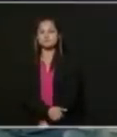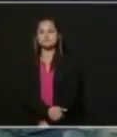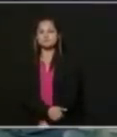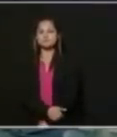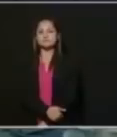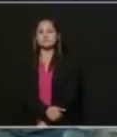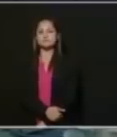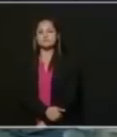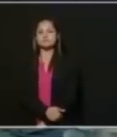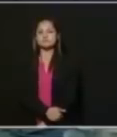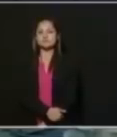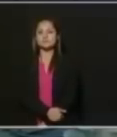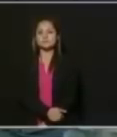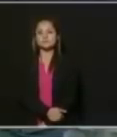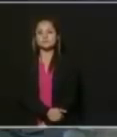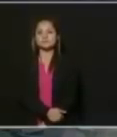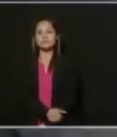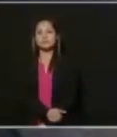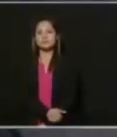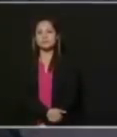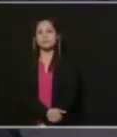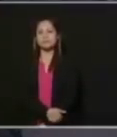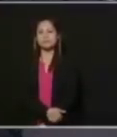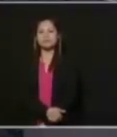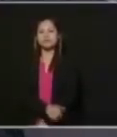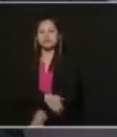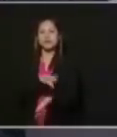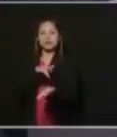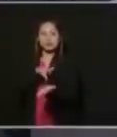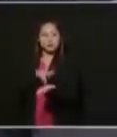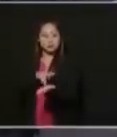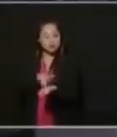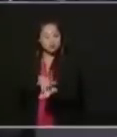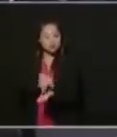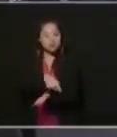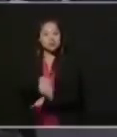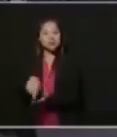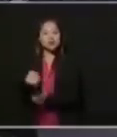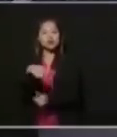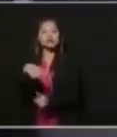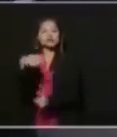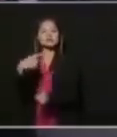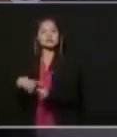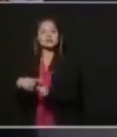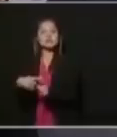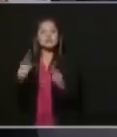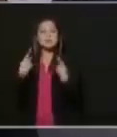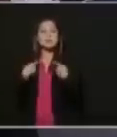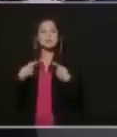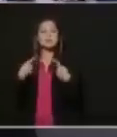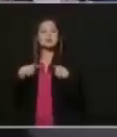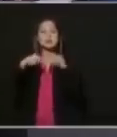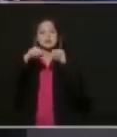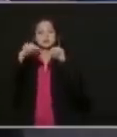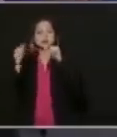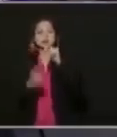En especial, se apoyará a los artesanos de